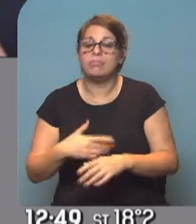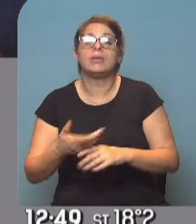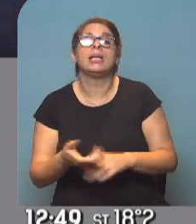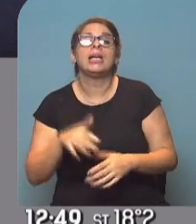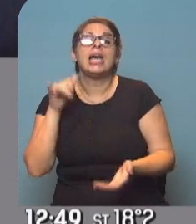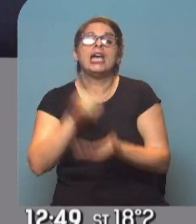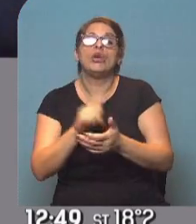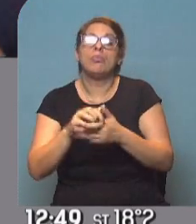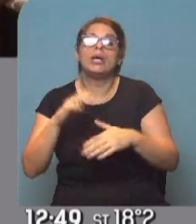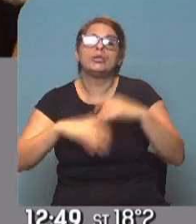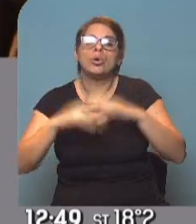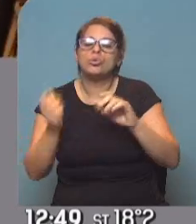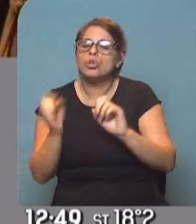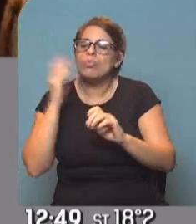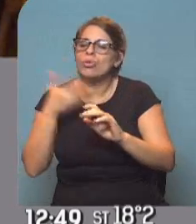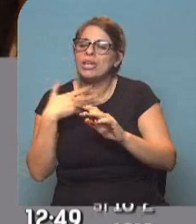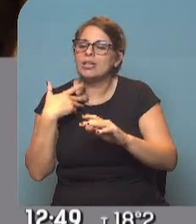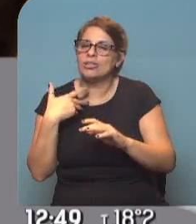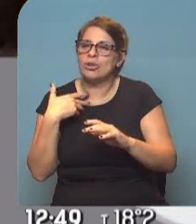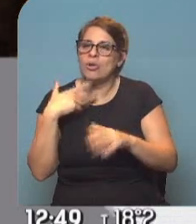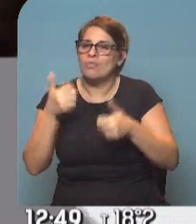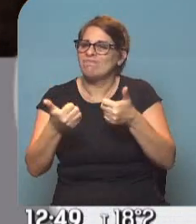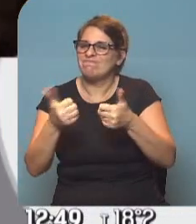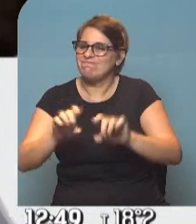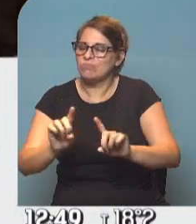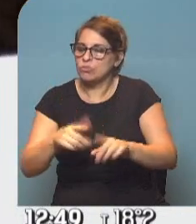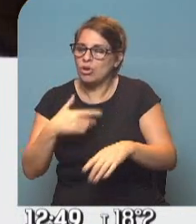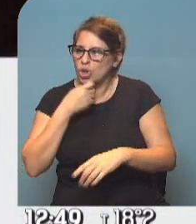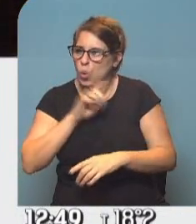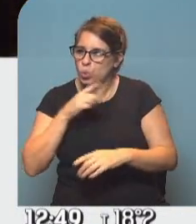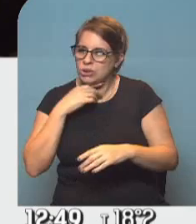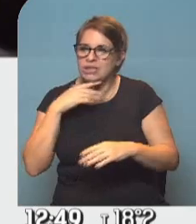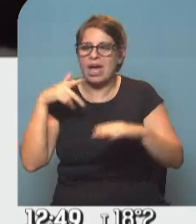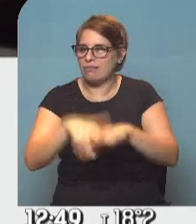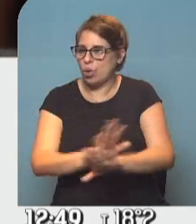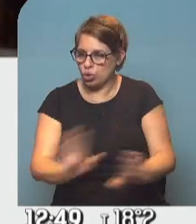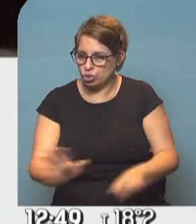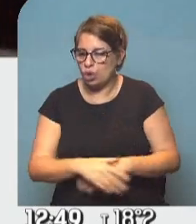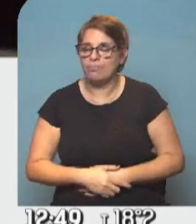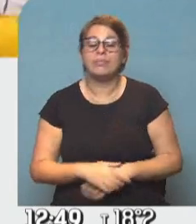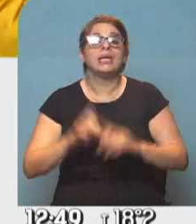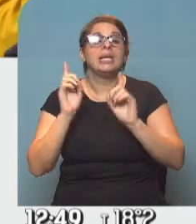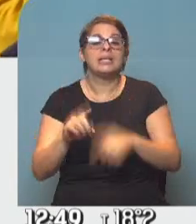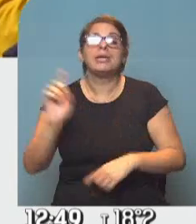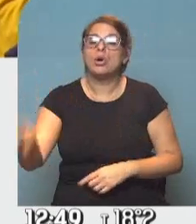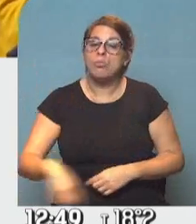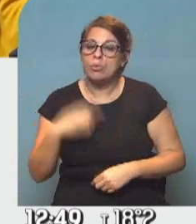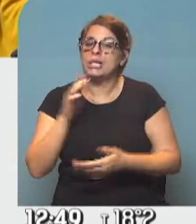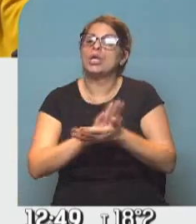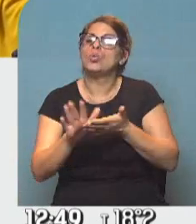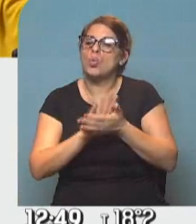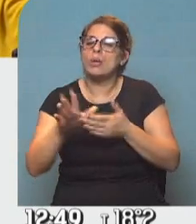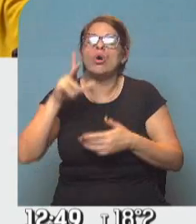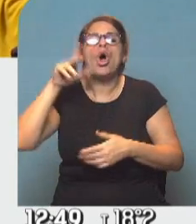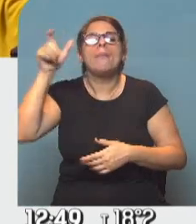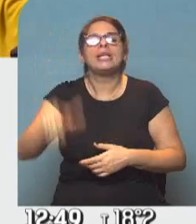del aeropuerto de México, no funcionó, me callo. La mitad. No sigo con esto. Esto también tiene que ver con el nuevo